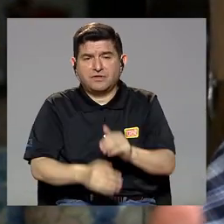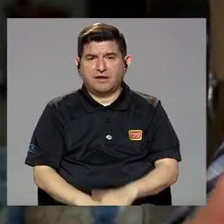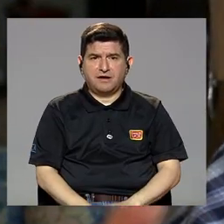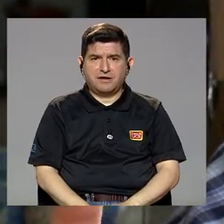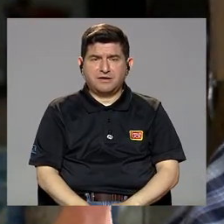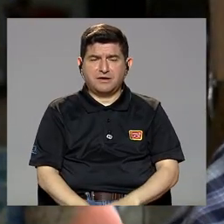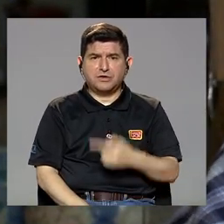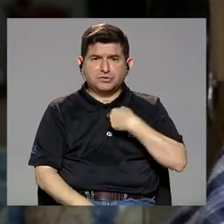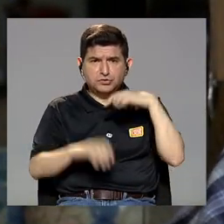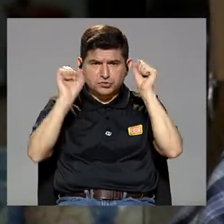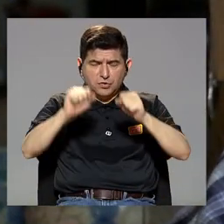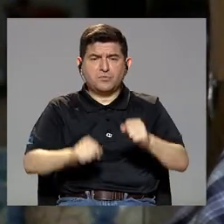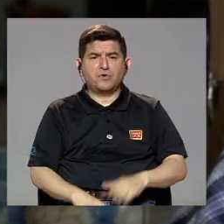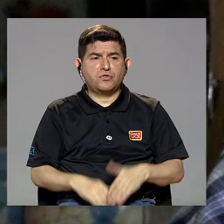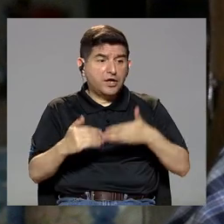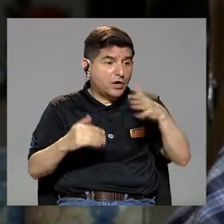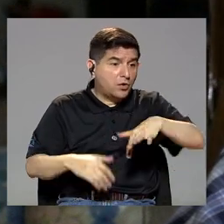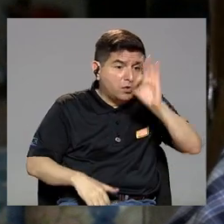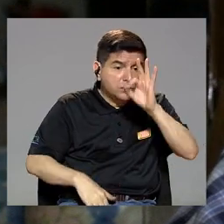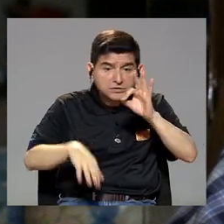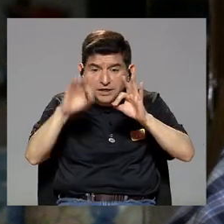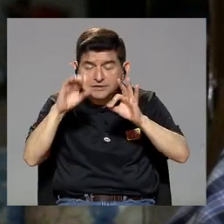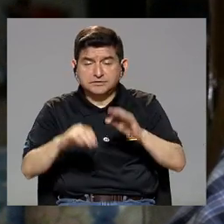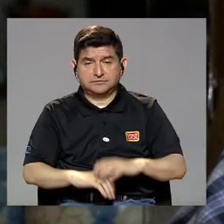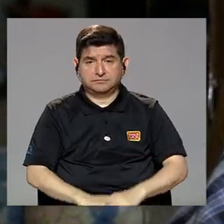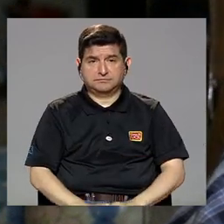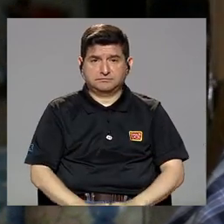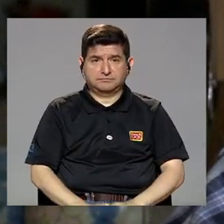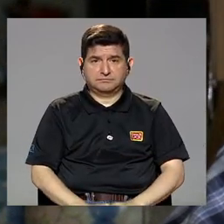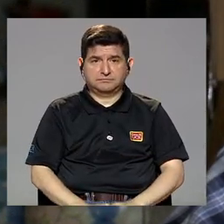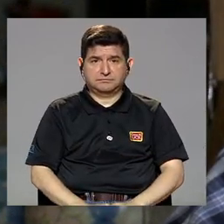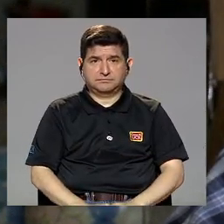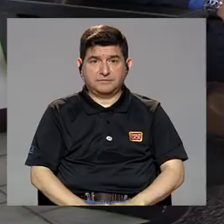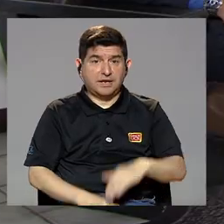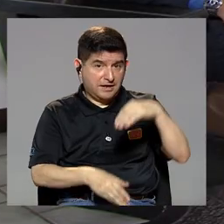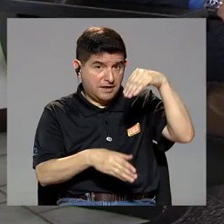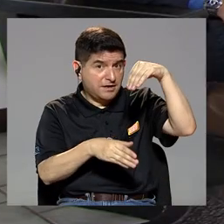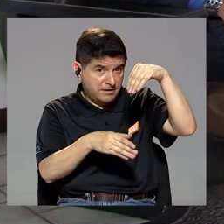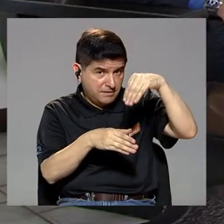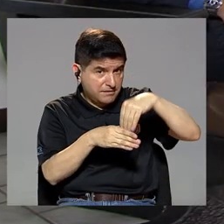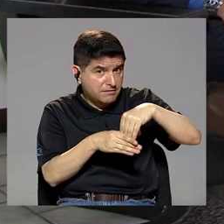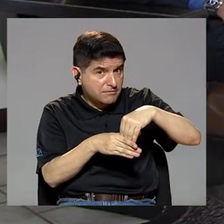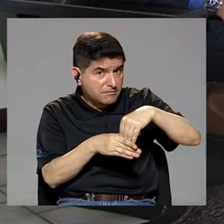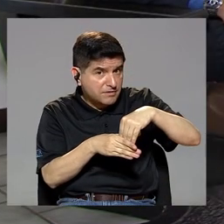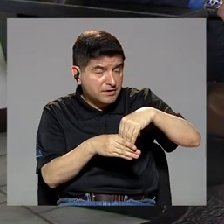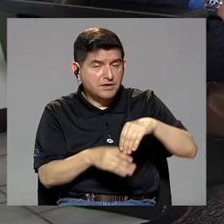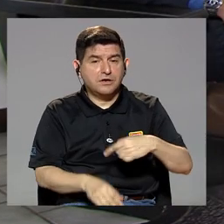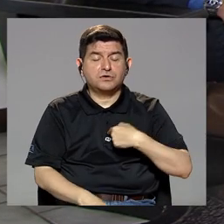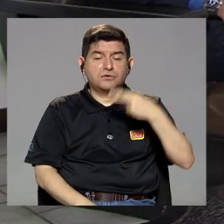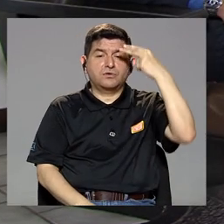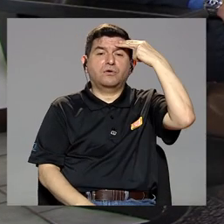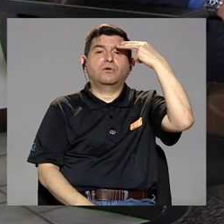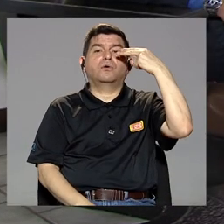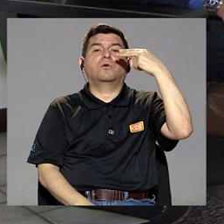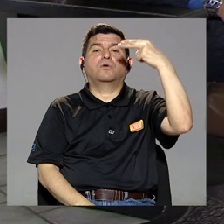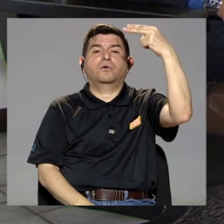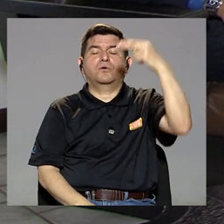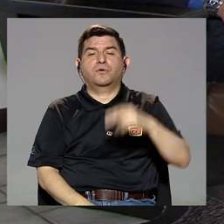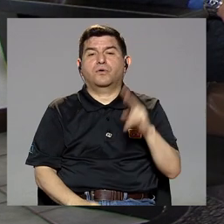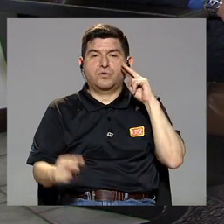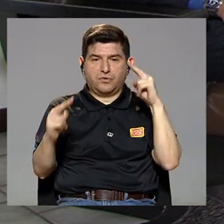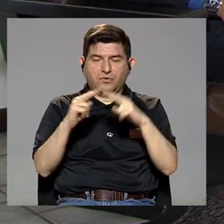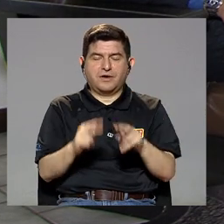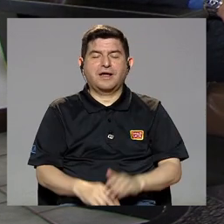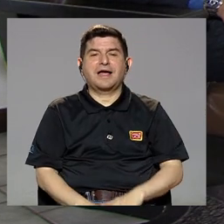para conseguir algunas cosas y entre esas cosas tuve el honor de conocer a